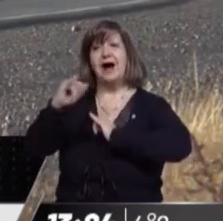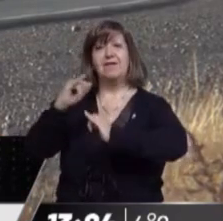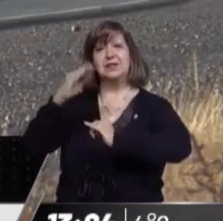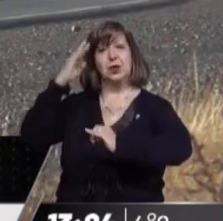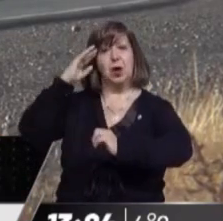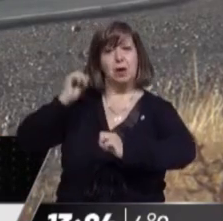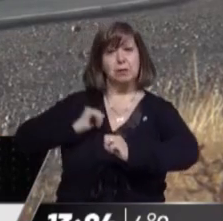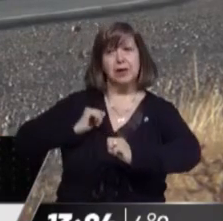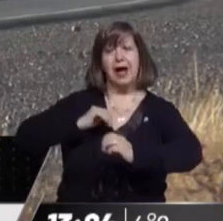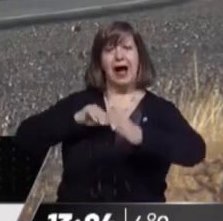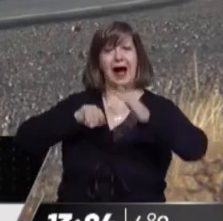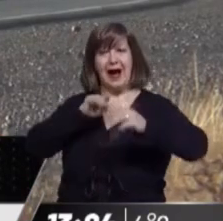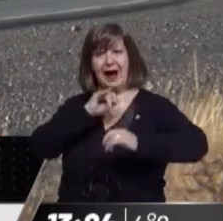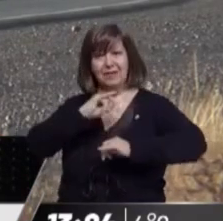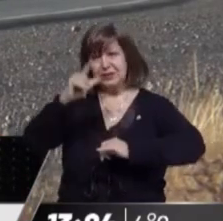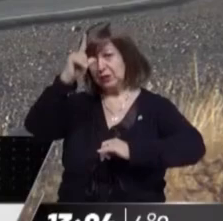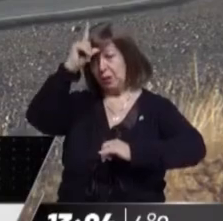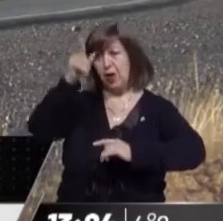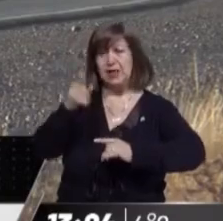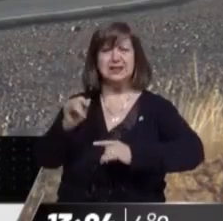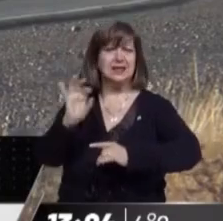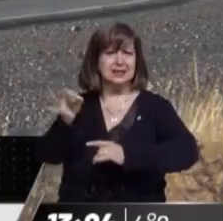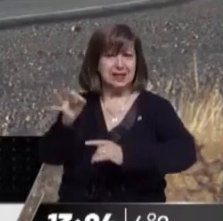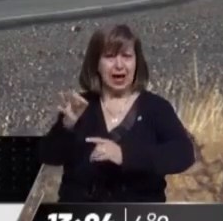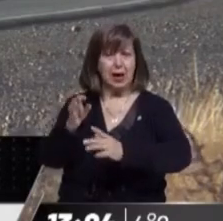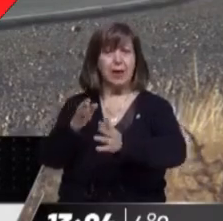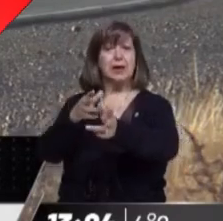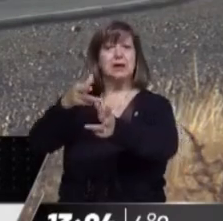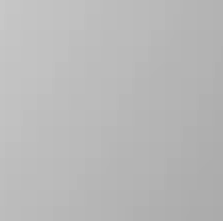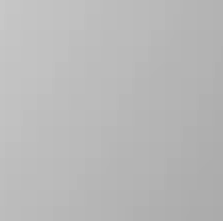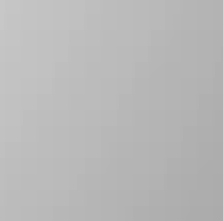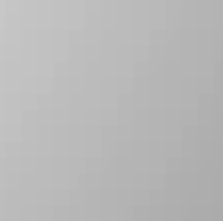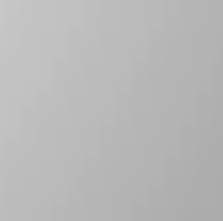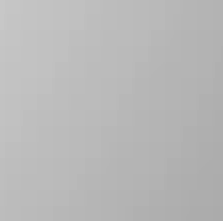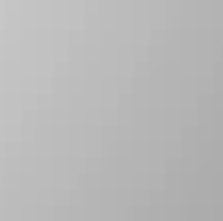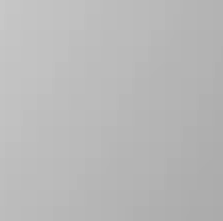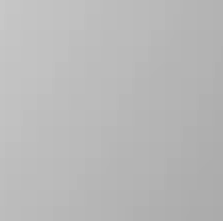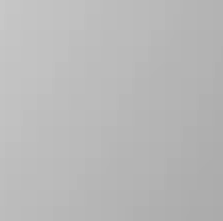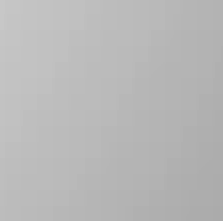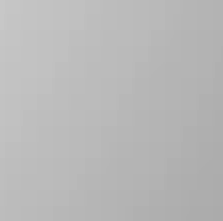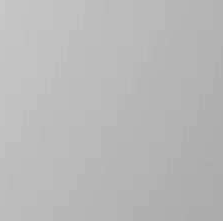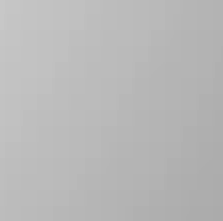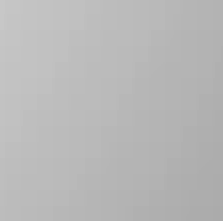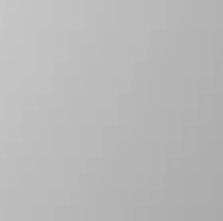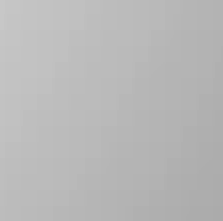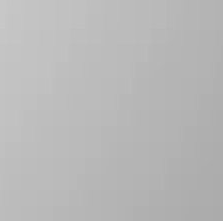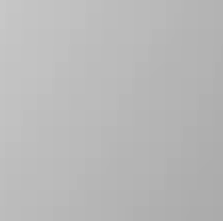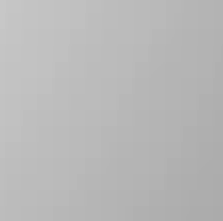gendarmería en los cruces fronterizos como policía, hacen cortes y no los dejan ingresar a la provincia.